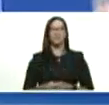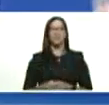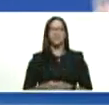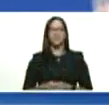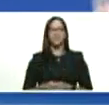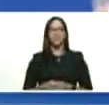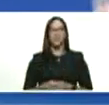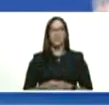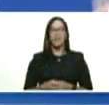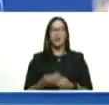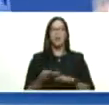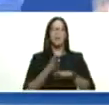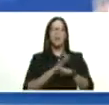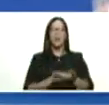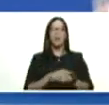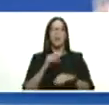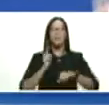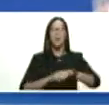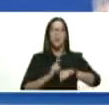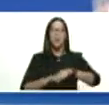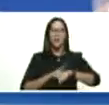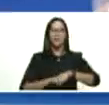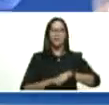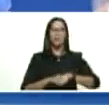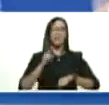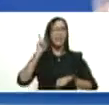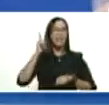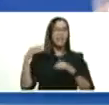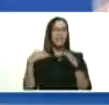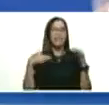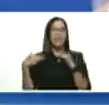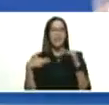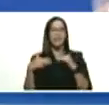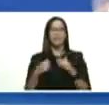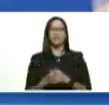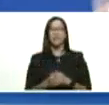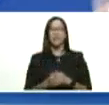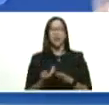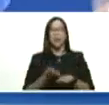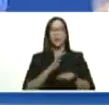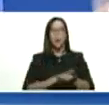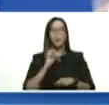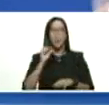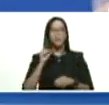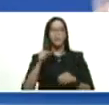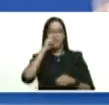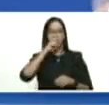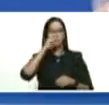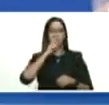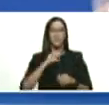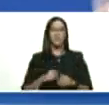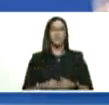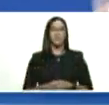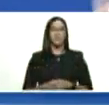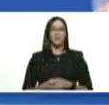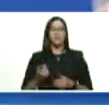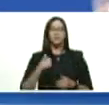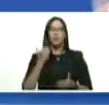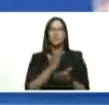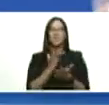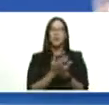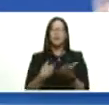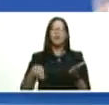En los peores momentos, aquellos de aquella guerra brutal, en los peores momentos de estos años, yo siempre